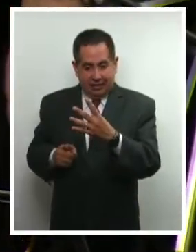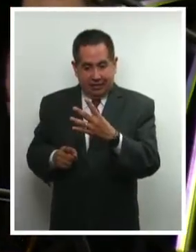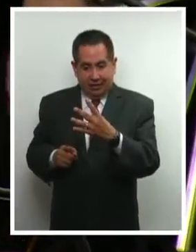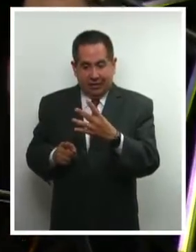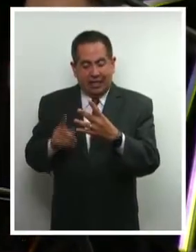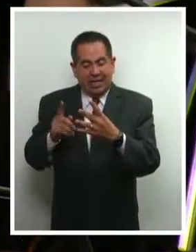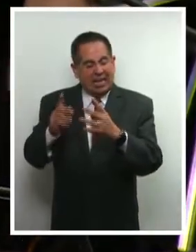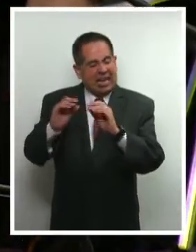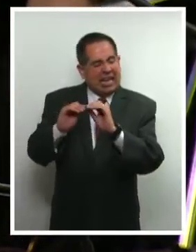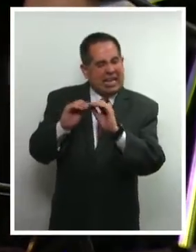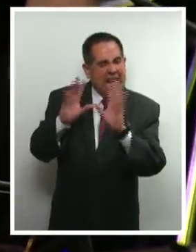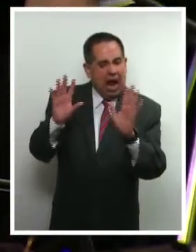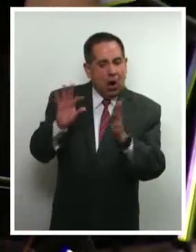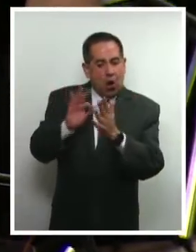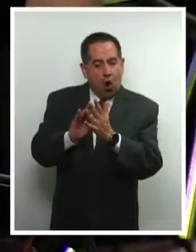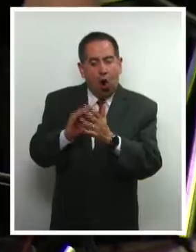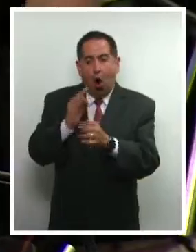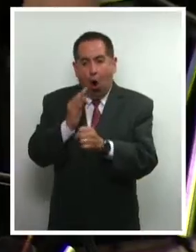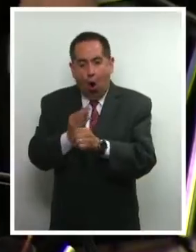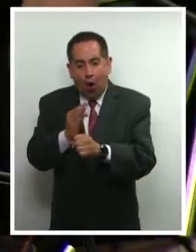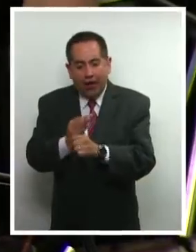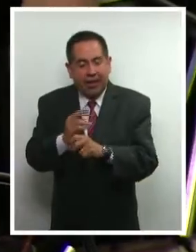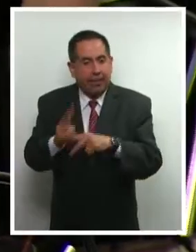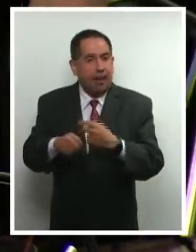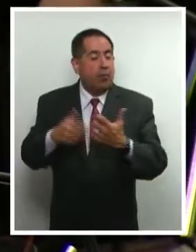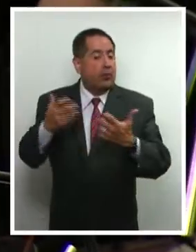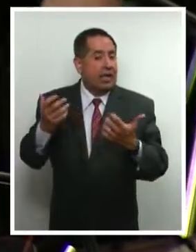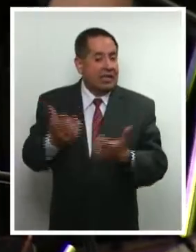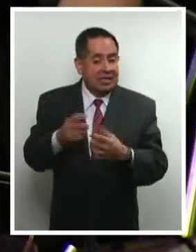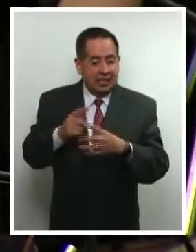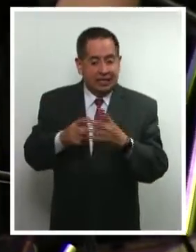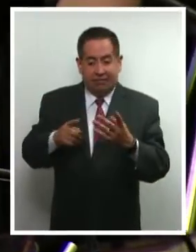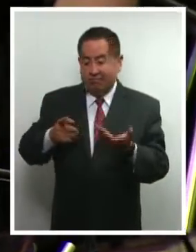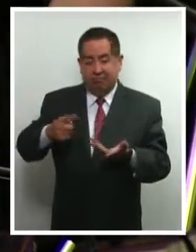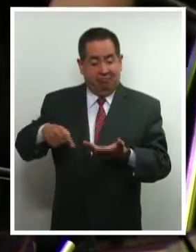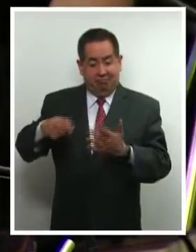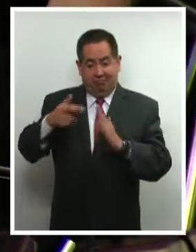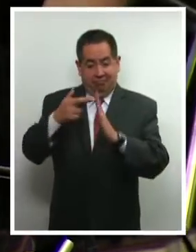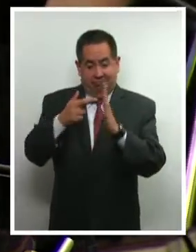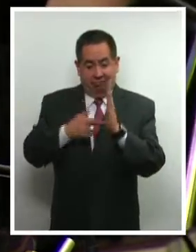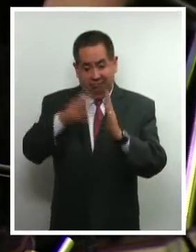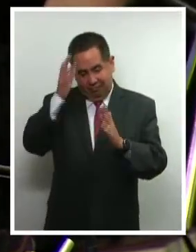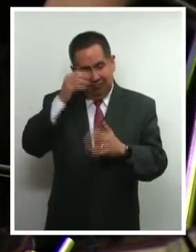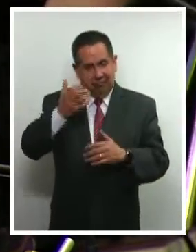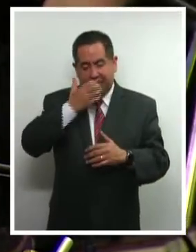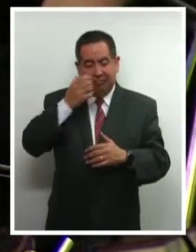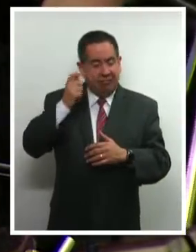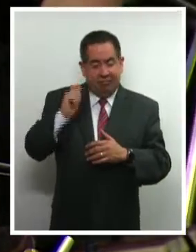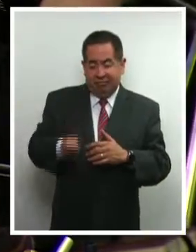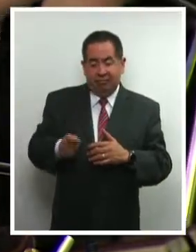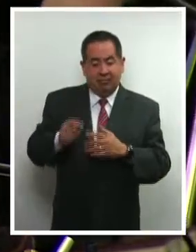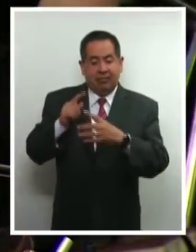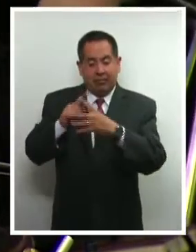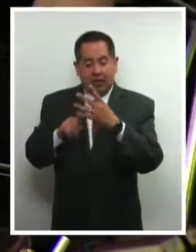que quede puntualizado, lo que hoy vamos a hacer, de acuerdo con práctica